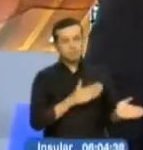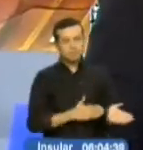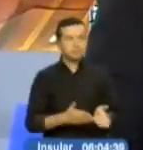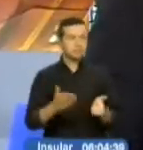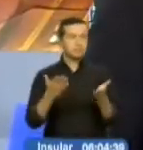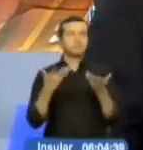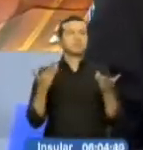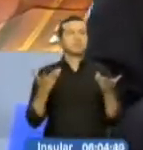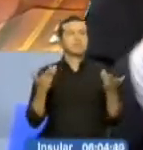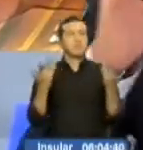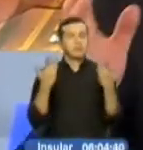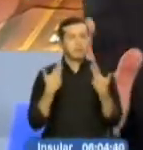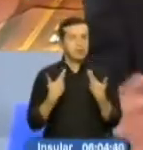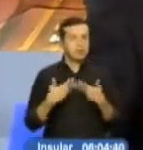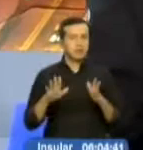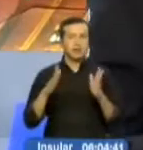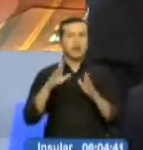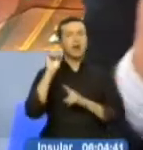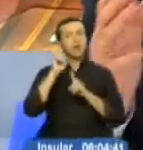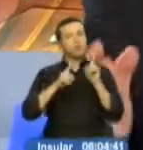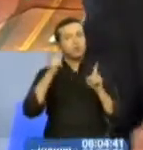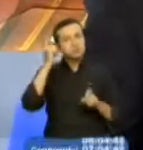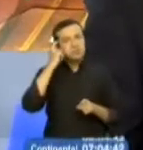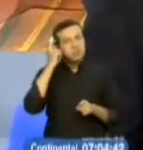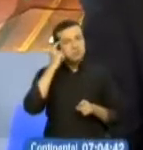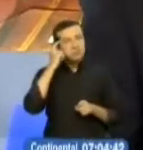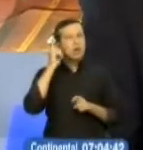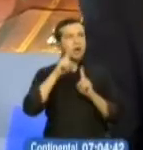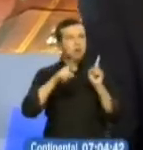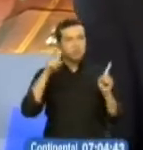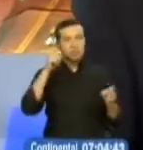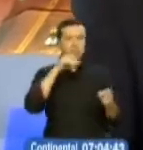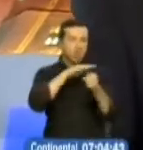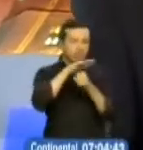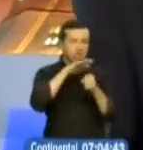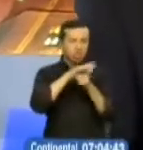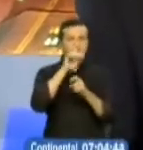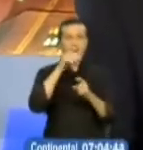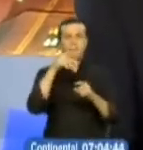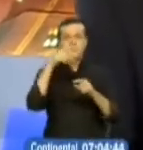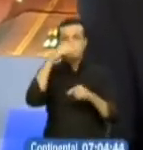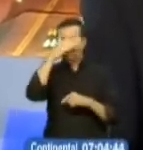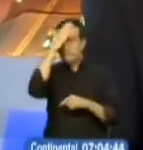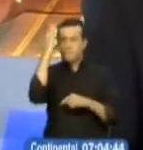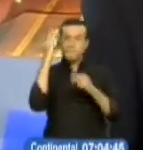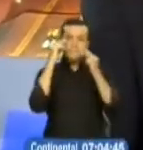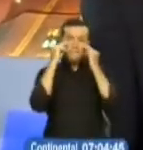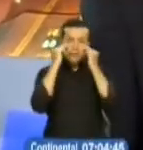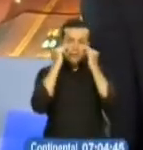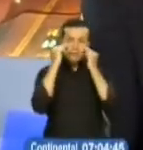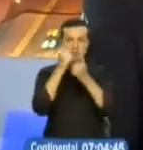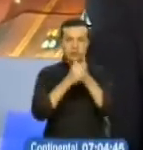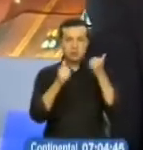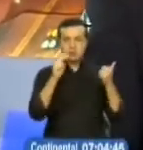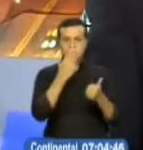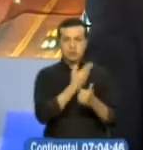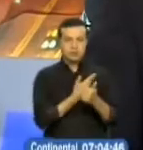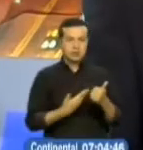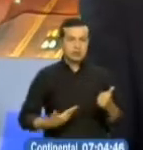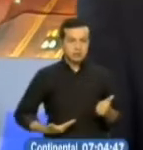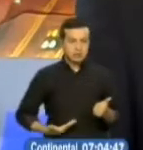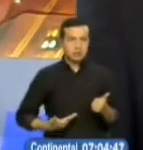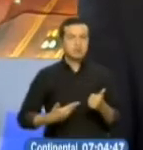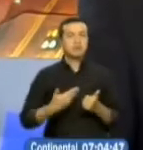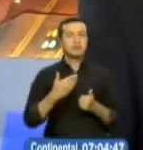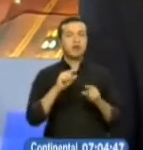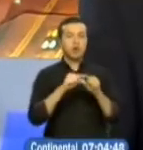se ha construido un imaginario se ha construido una término vela andrés para es candidato a la vicepresidencia en